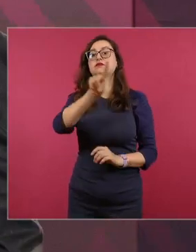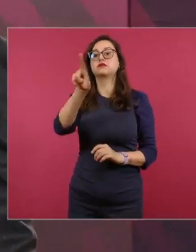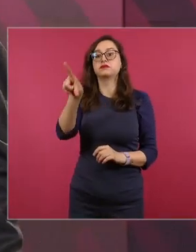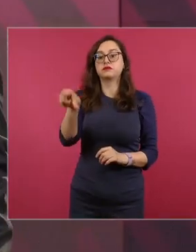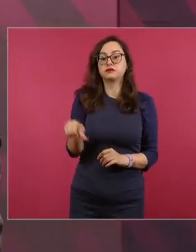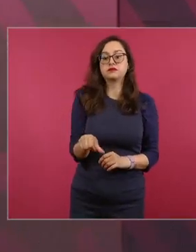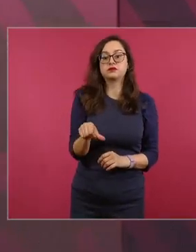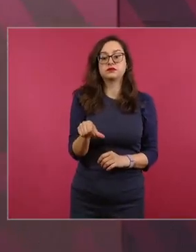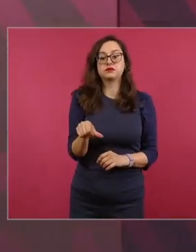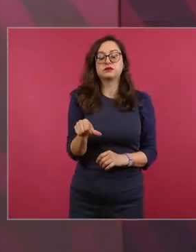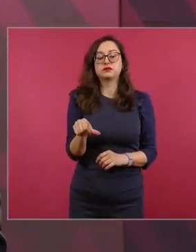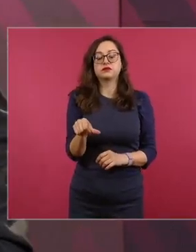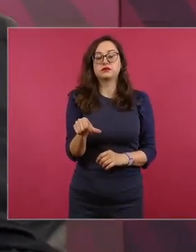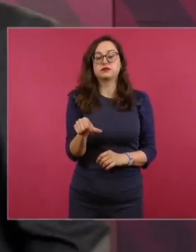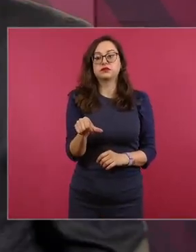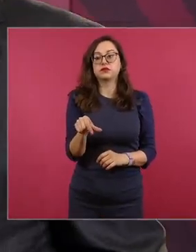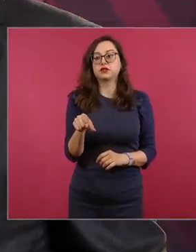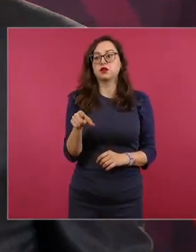había sentenciado